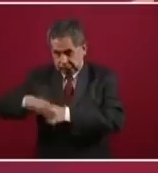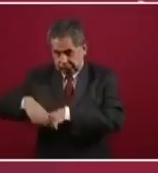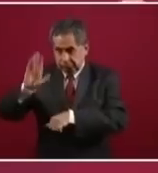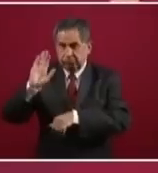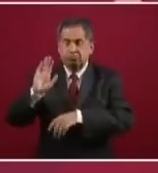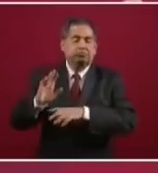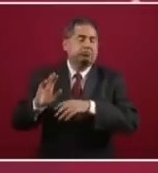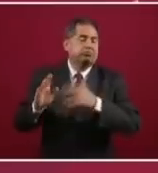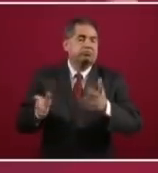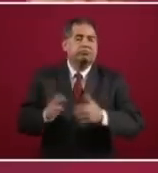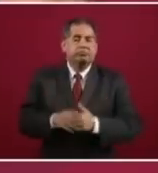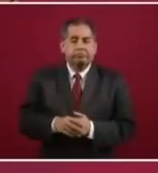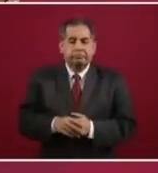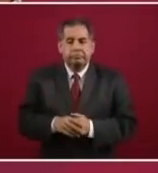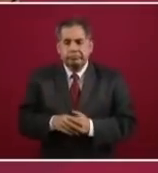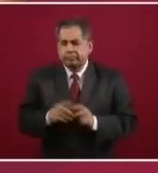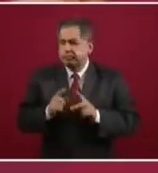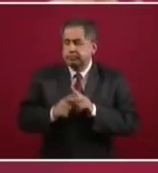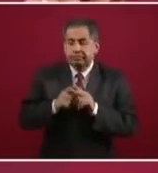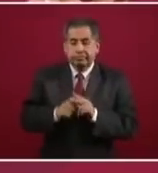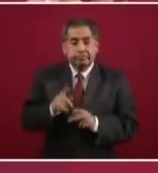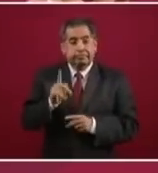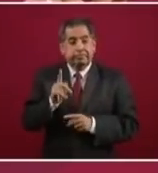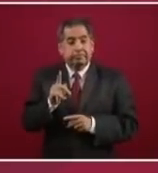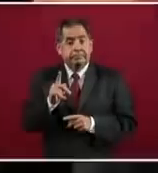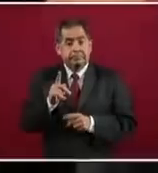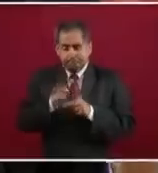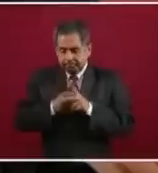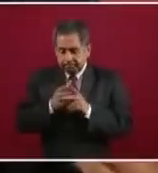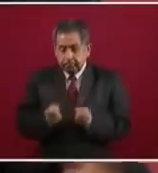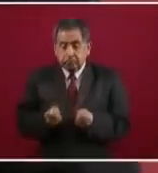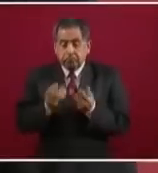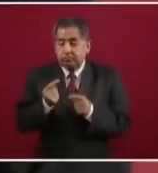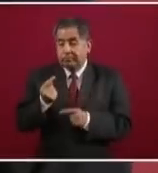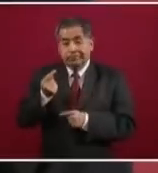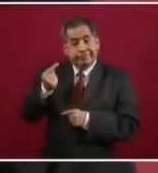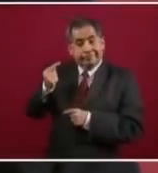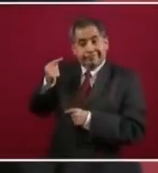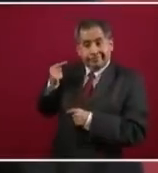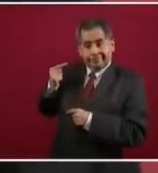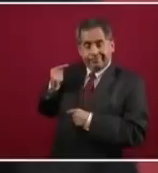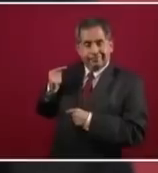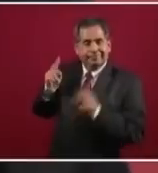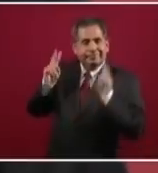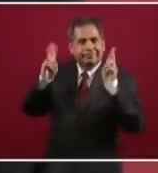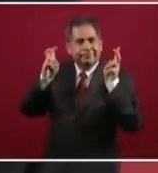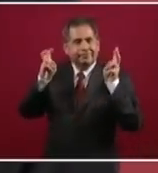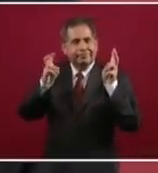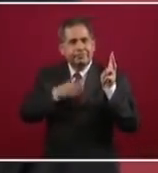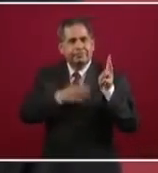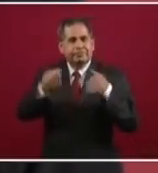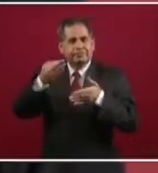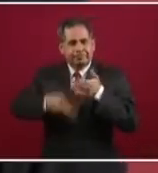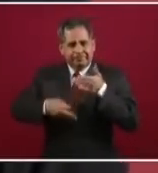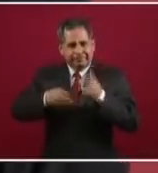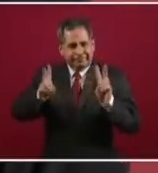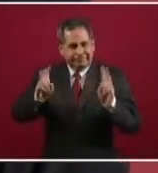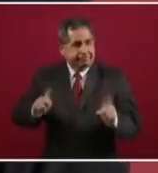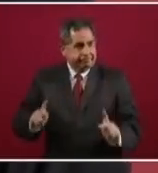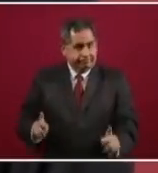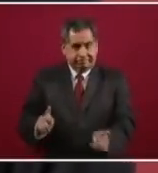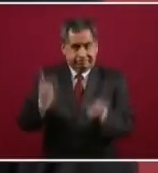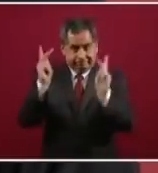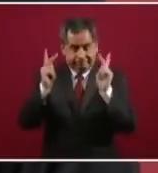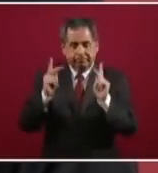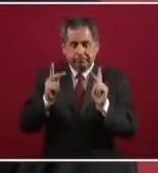tenemos las cifras preliminares de lo que fue el Buen Fin